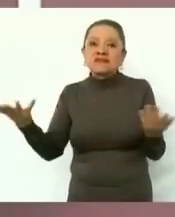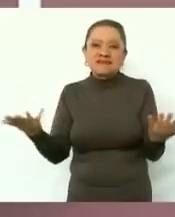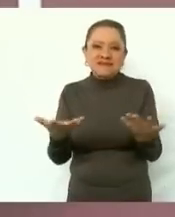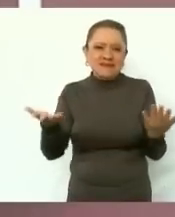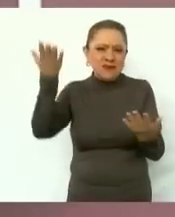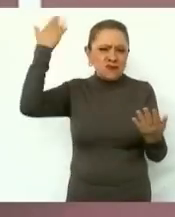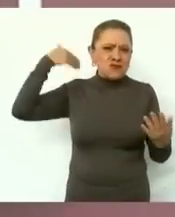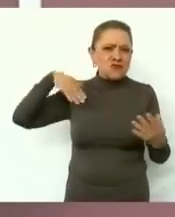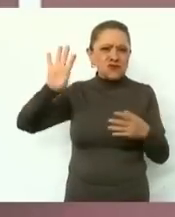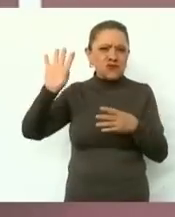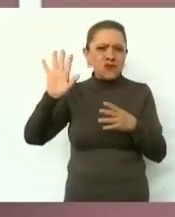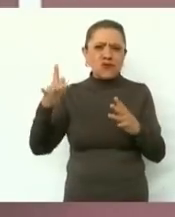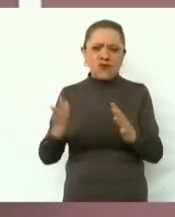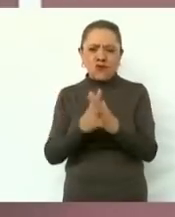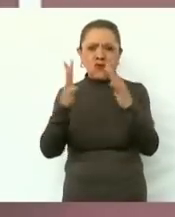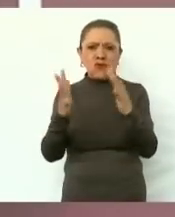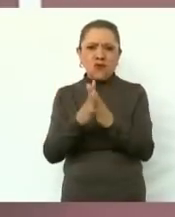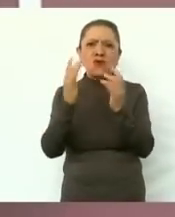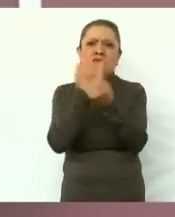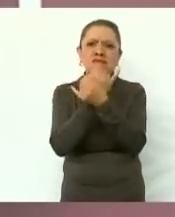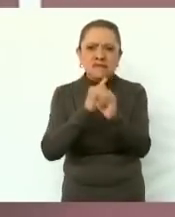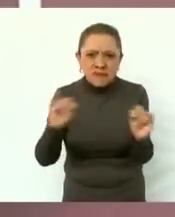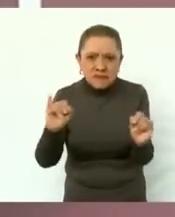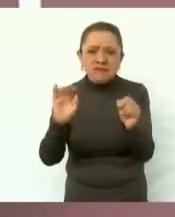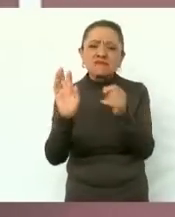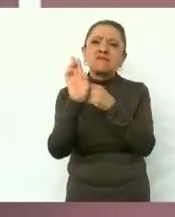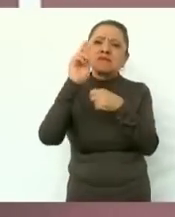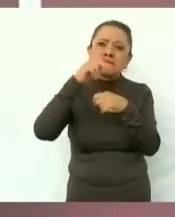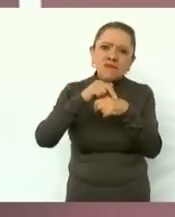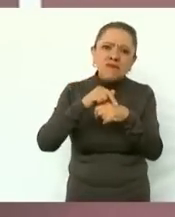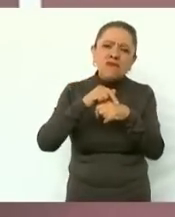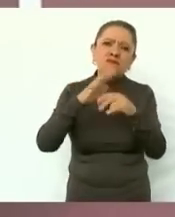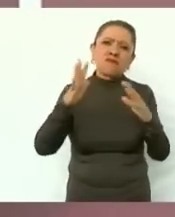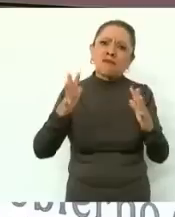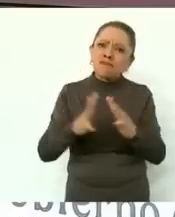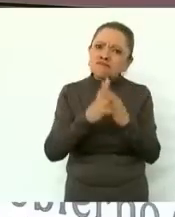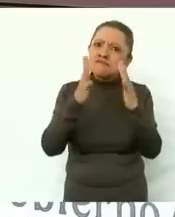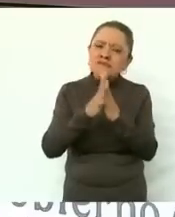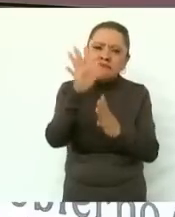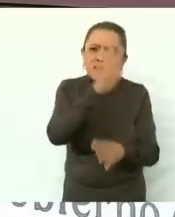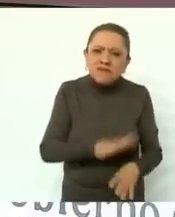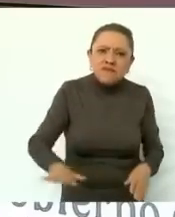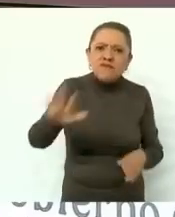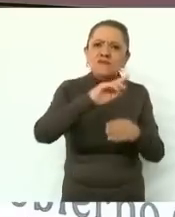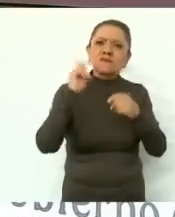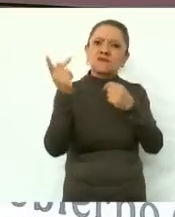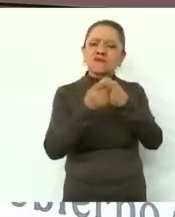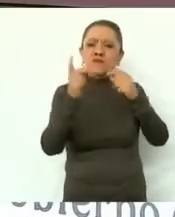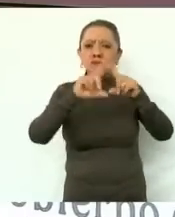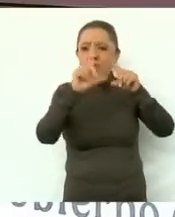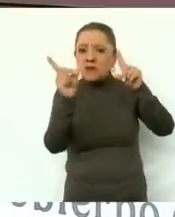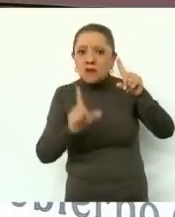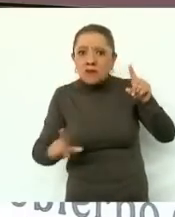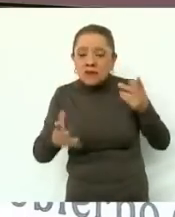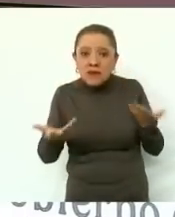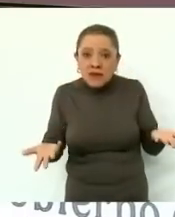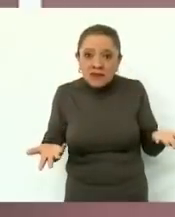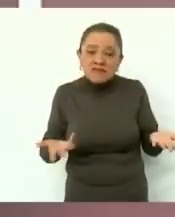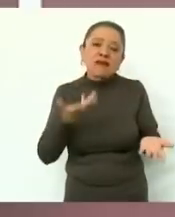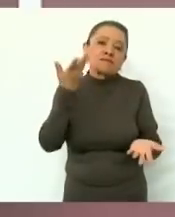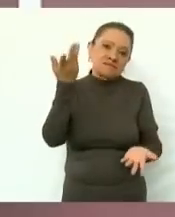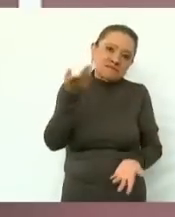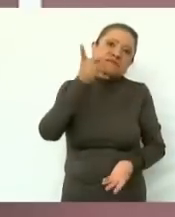la reforma, en la revolución, durante toda la historia de nuestro país? Bueno, pues como llegó una